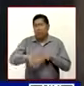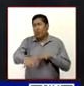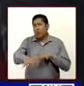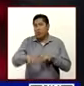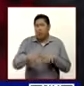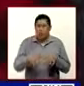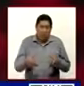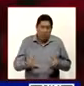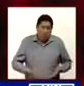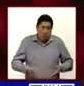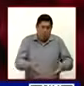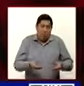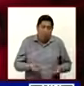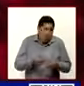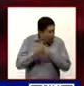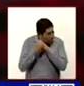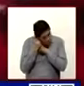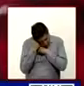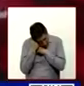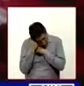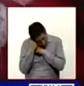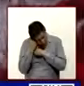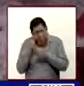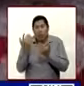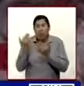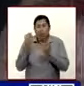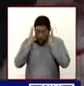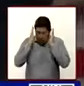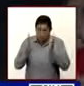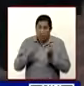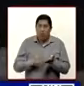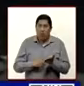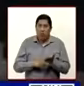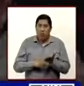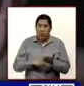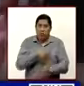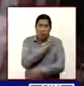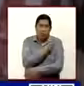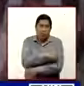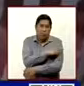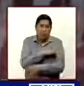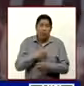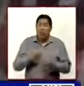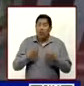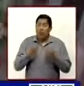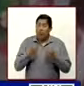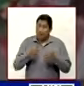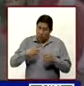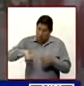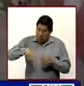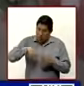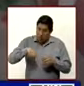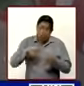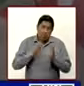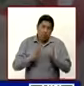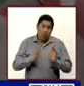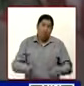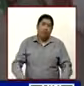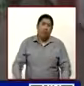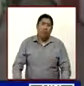improvisando algunos colchones para esperar algo de atención en estos centros médicos. Giovanna, volvemos contigo en cualquier momento.